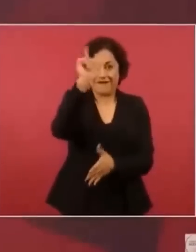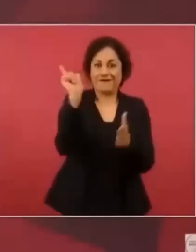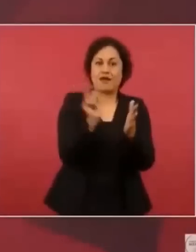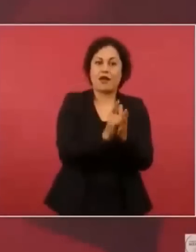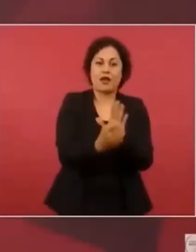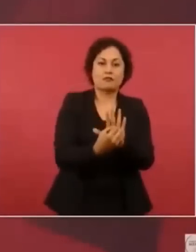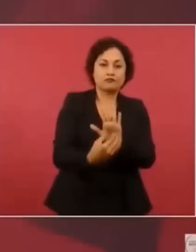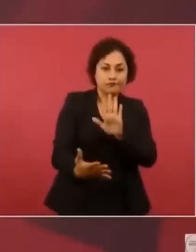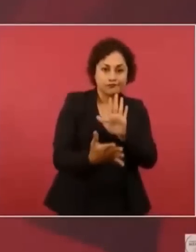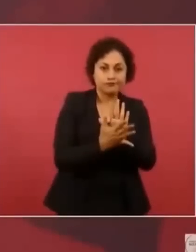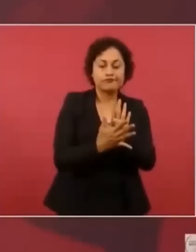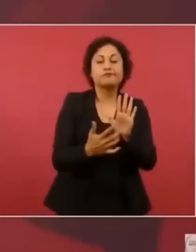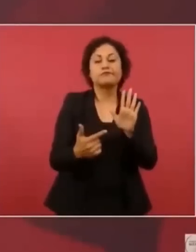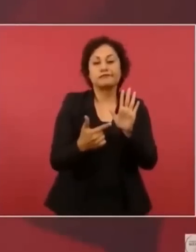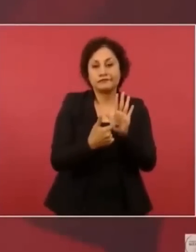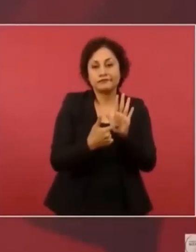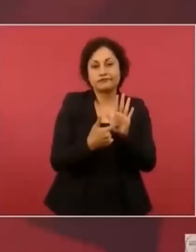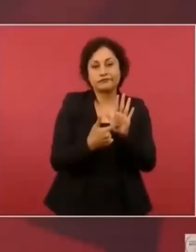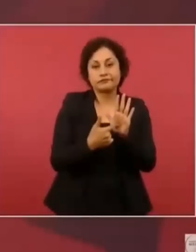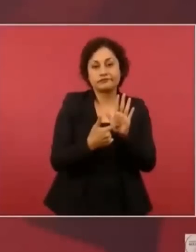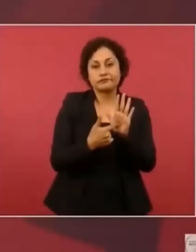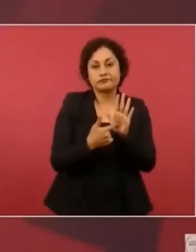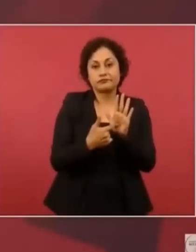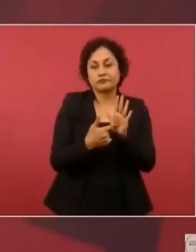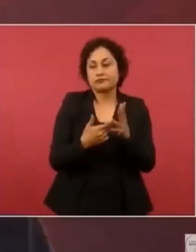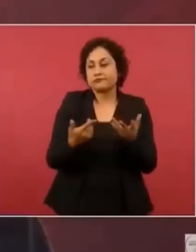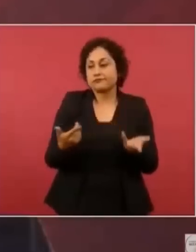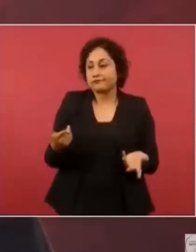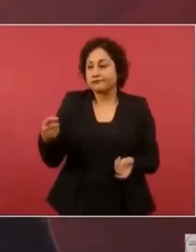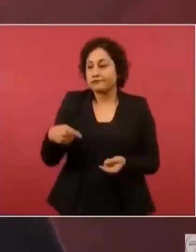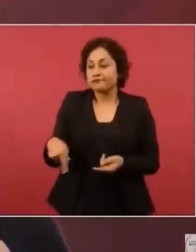concluyente, no hay resquicio.